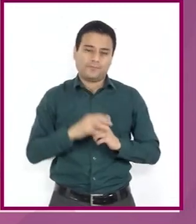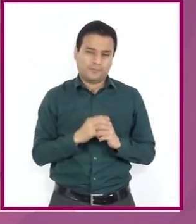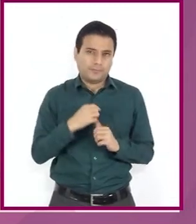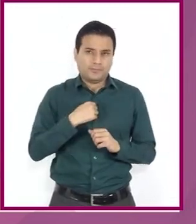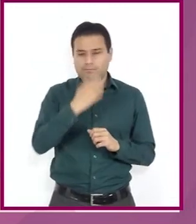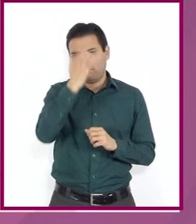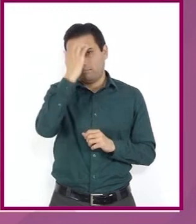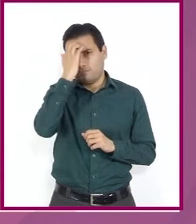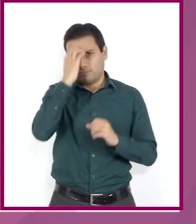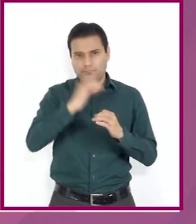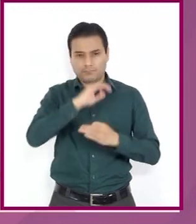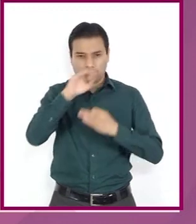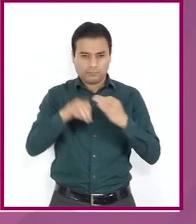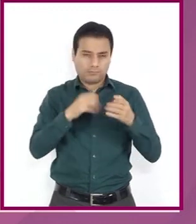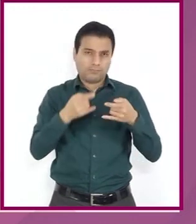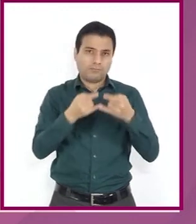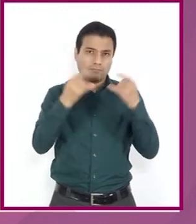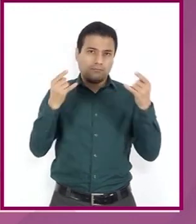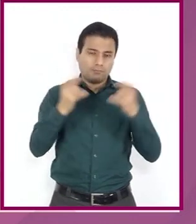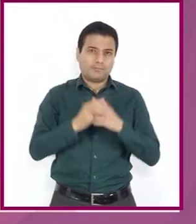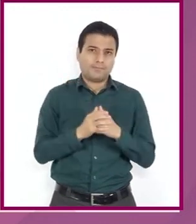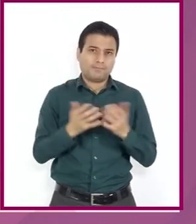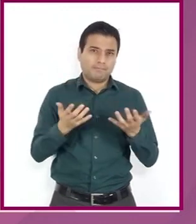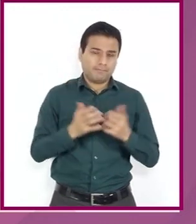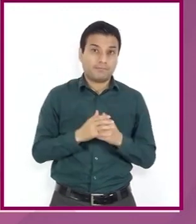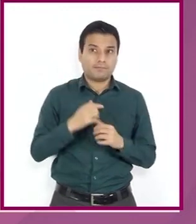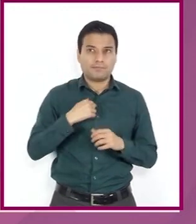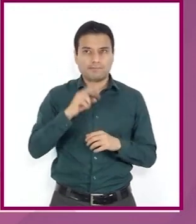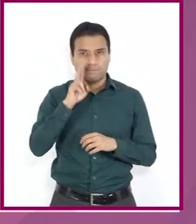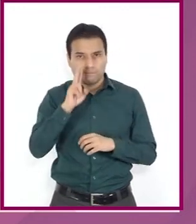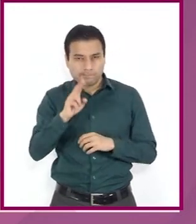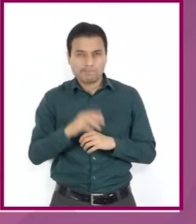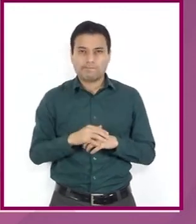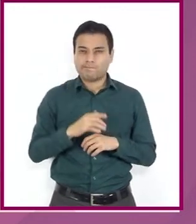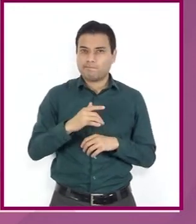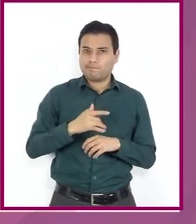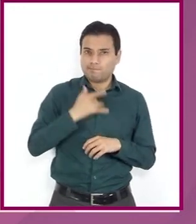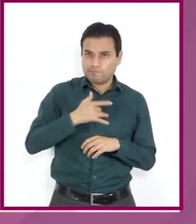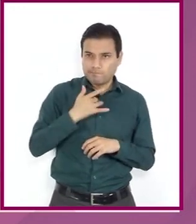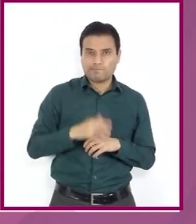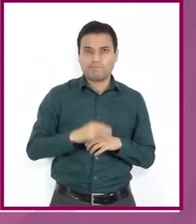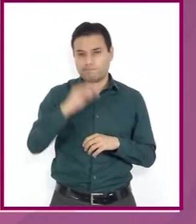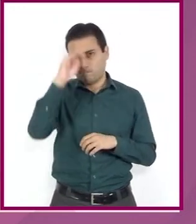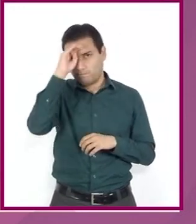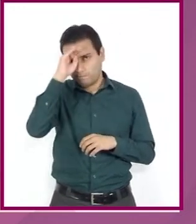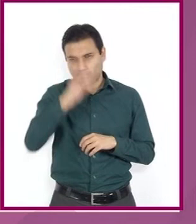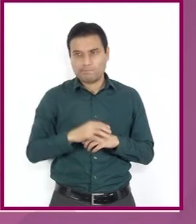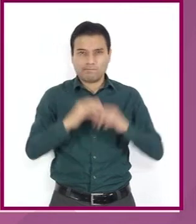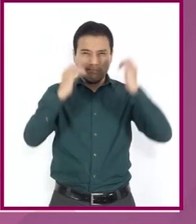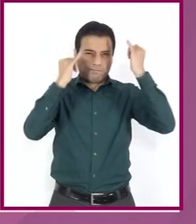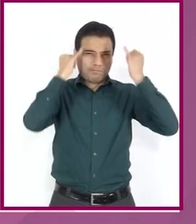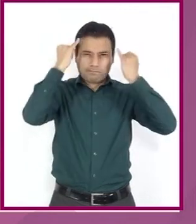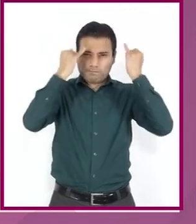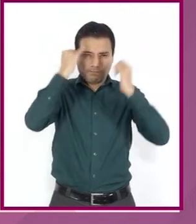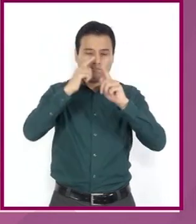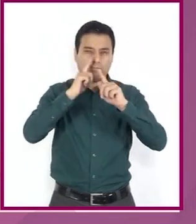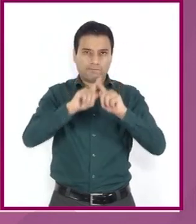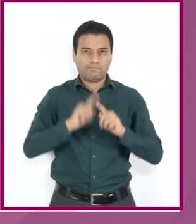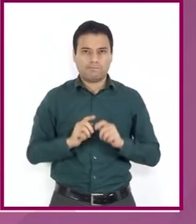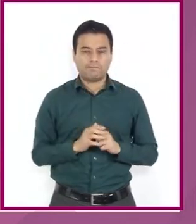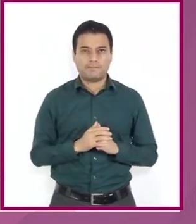todos los detalles. Ello incluye lo que ven, sienten, piensan o imaginan los